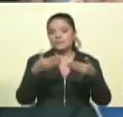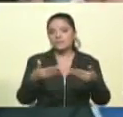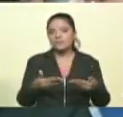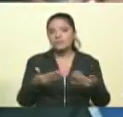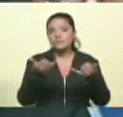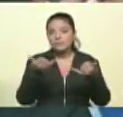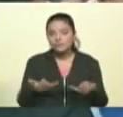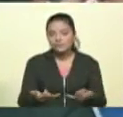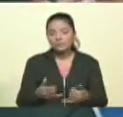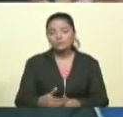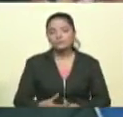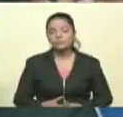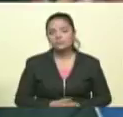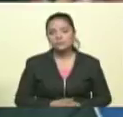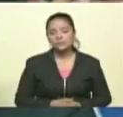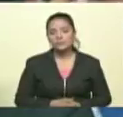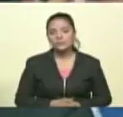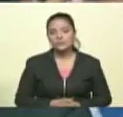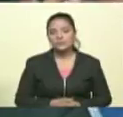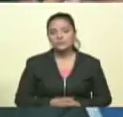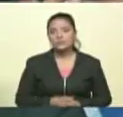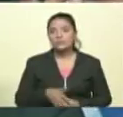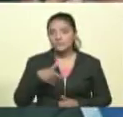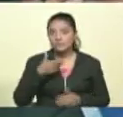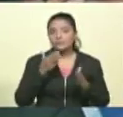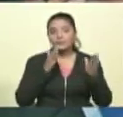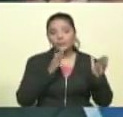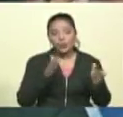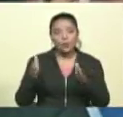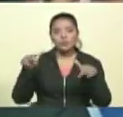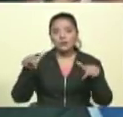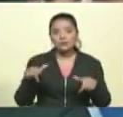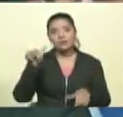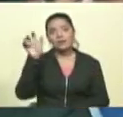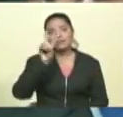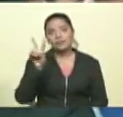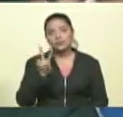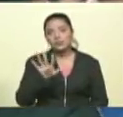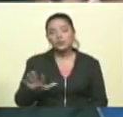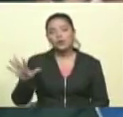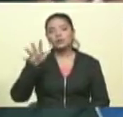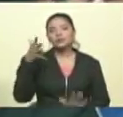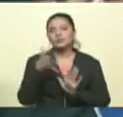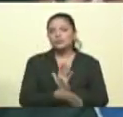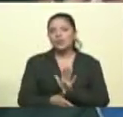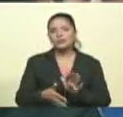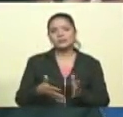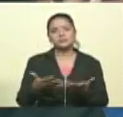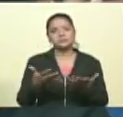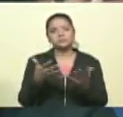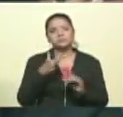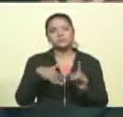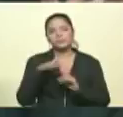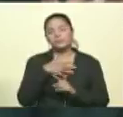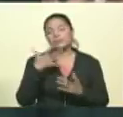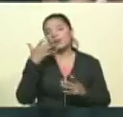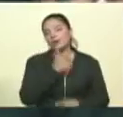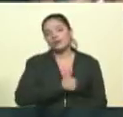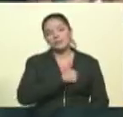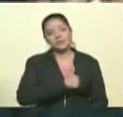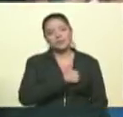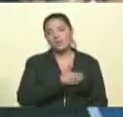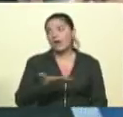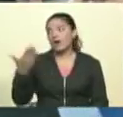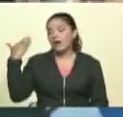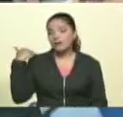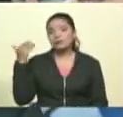vez por todas, poner orden en este país en relación a un delito y un flagelo que lamentablemente en el pasado